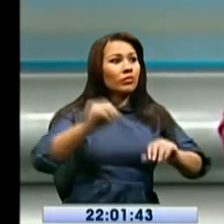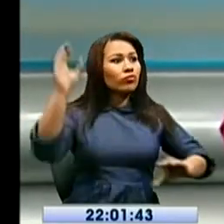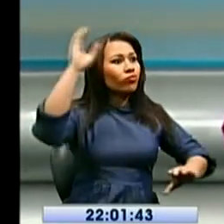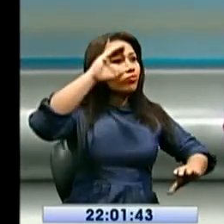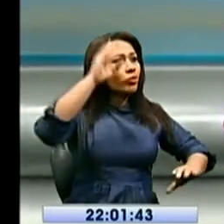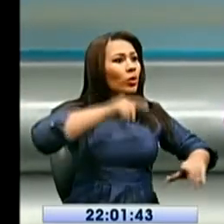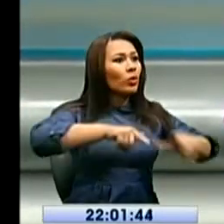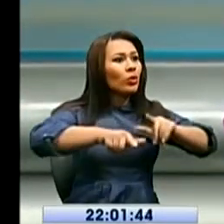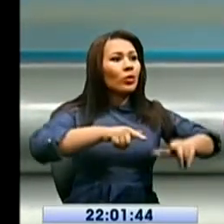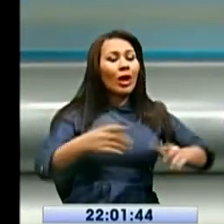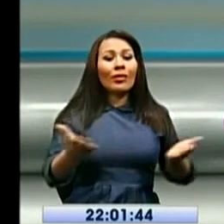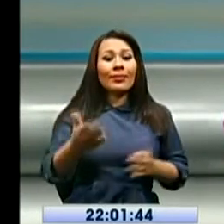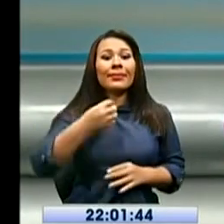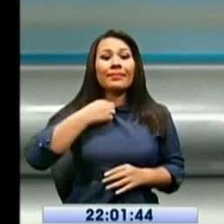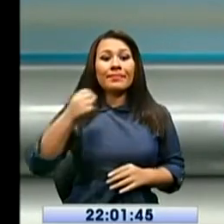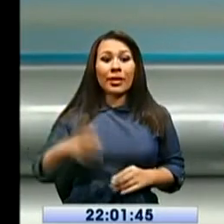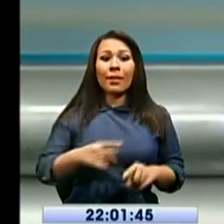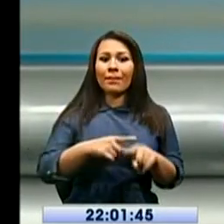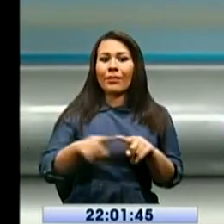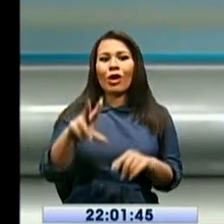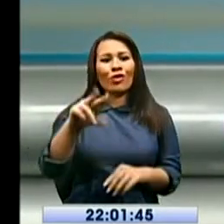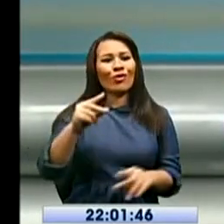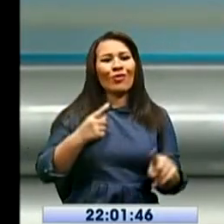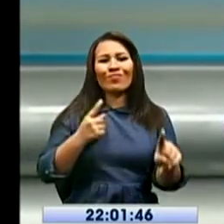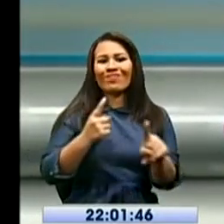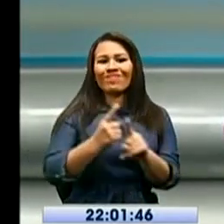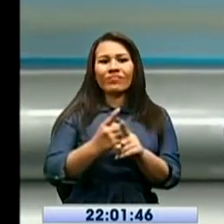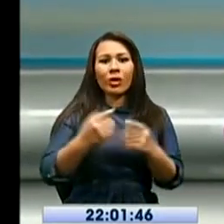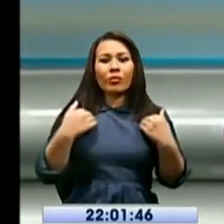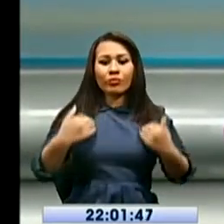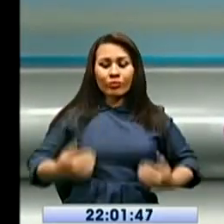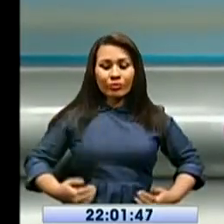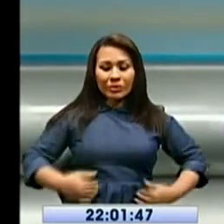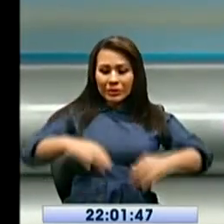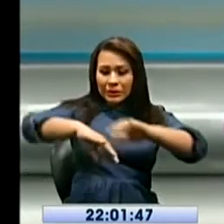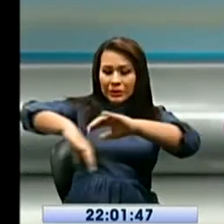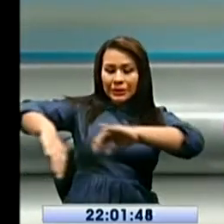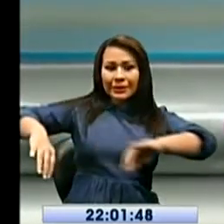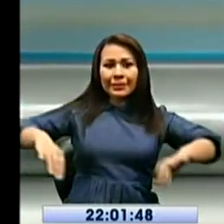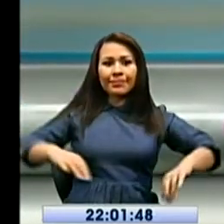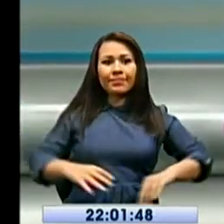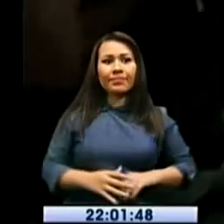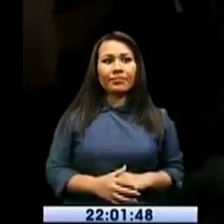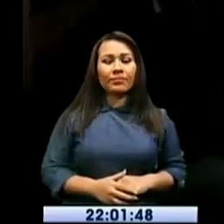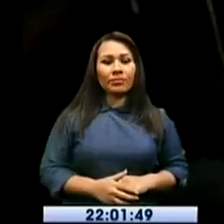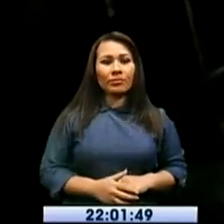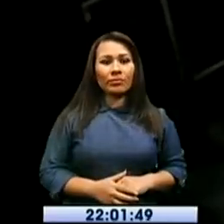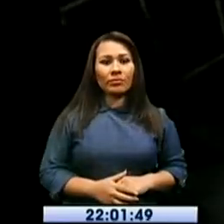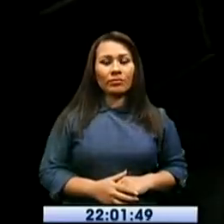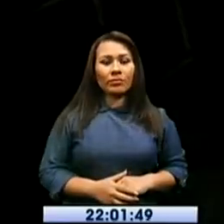en la zona de desastre, pero no la localizaron entre los escombros.